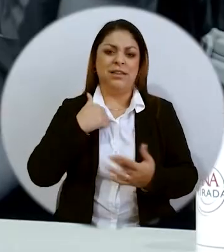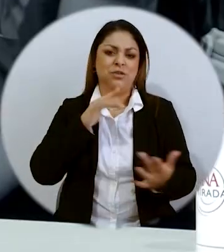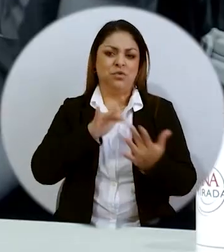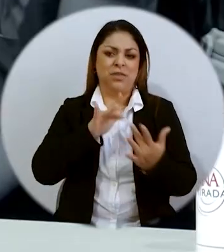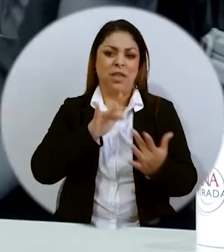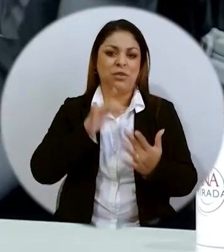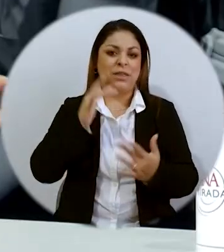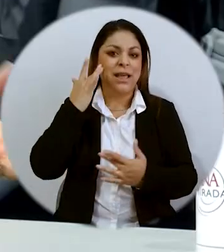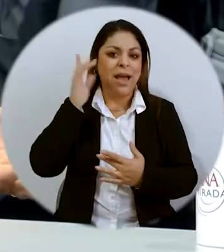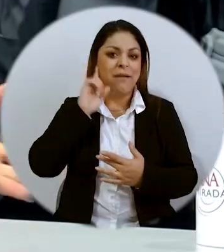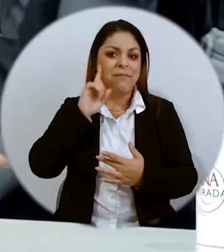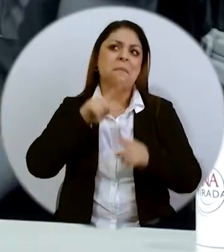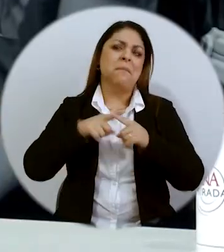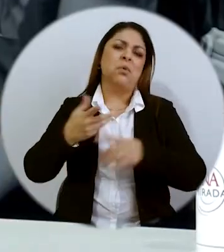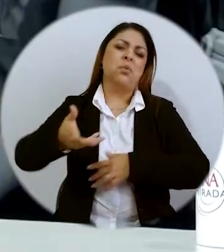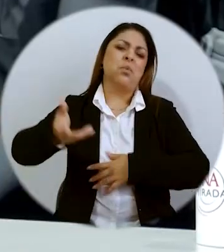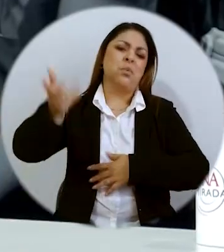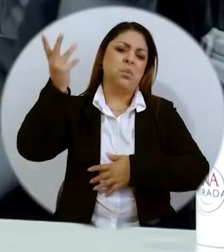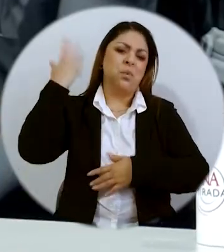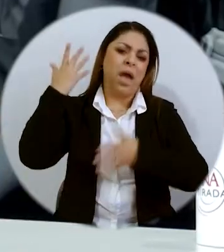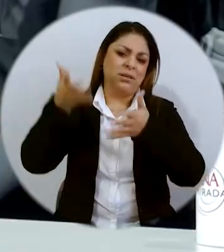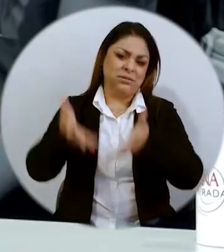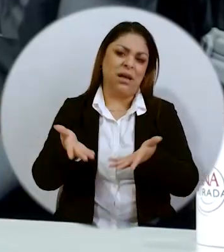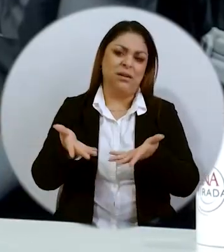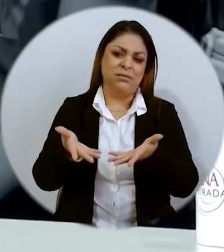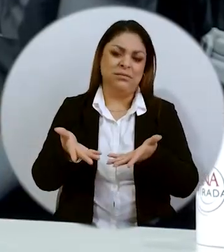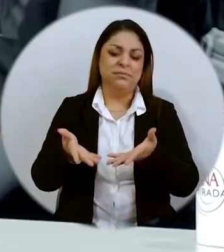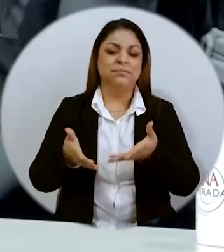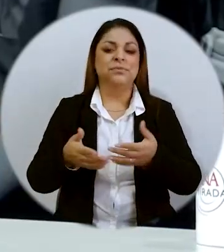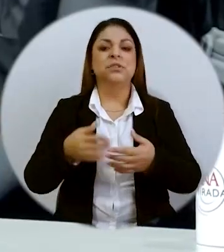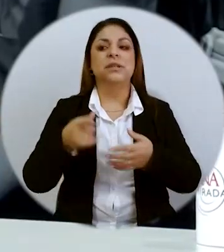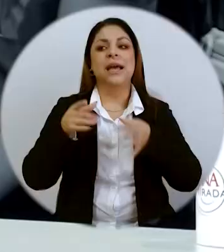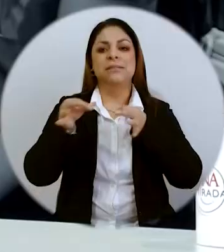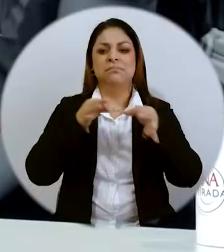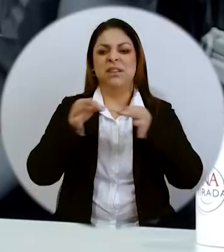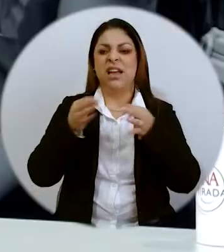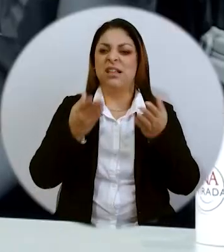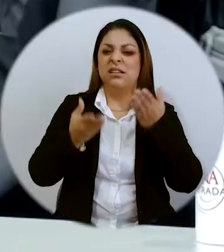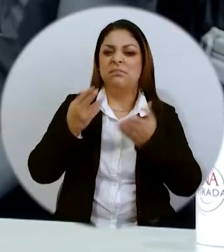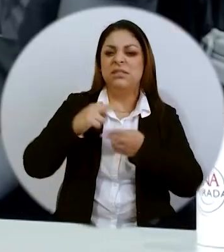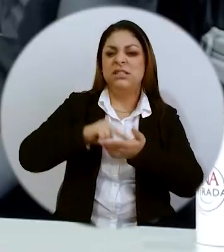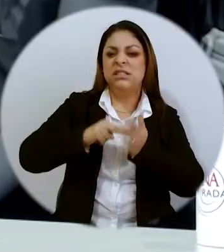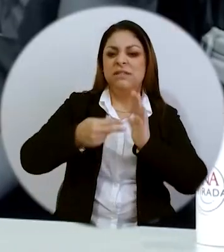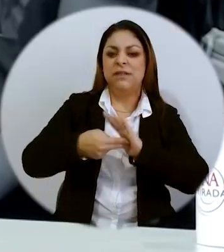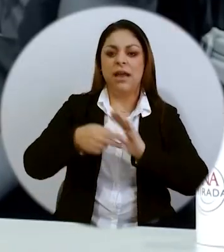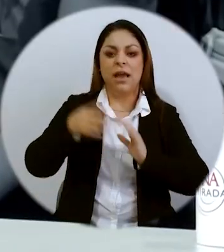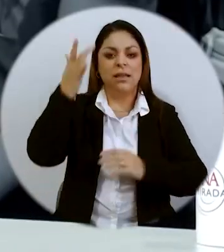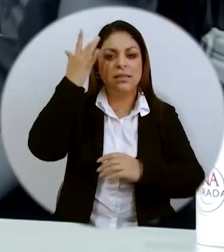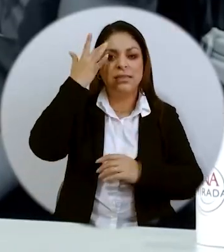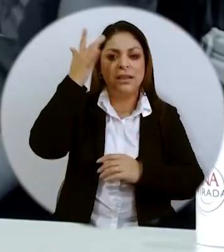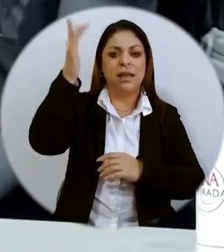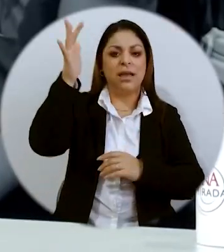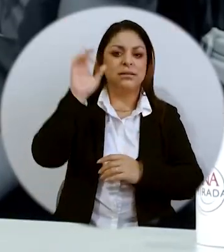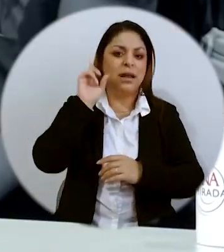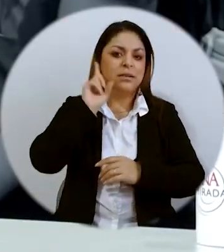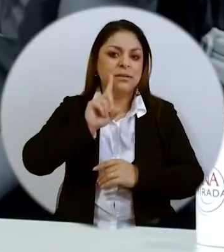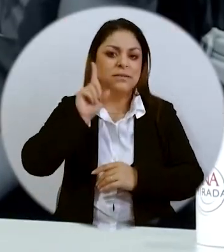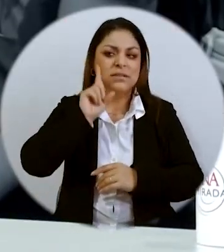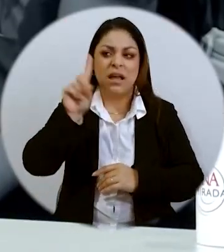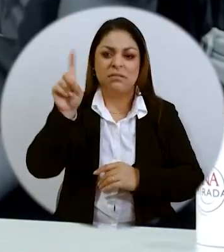con la inteligencia artificial y sabemos que hace tiempo que está ahí. Entonces, tal vez inicialmente explicarles qué entendemos por inteligencia